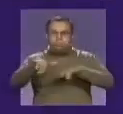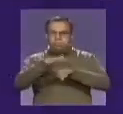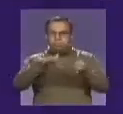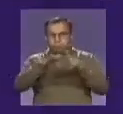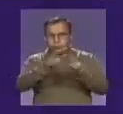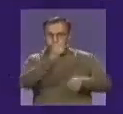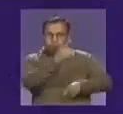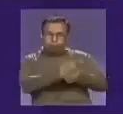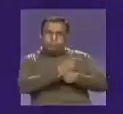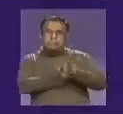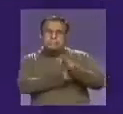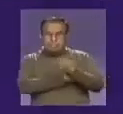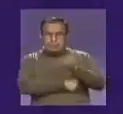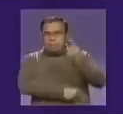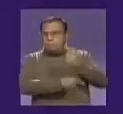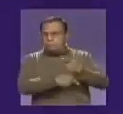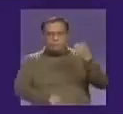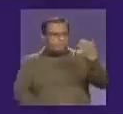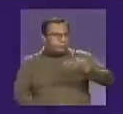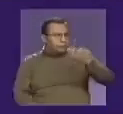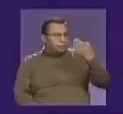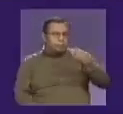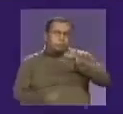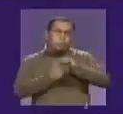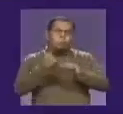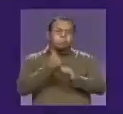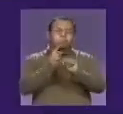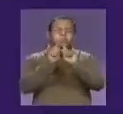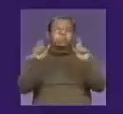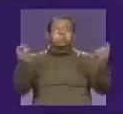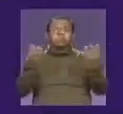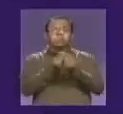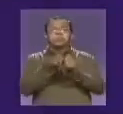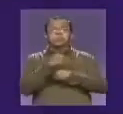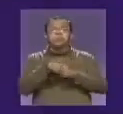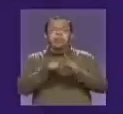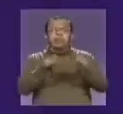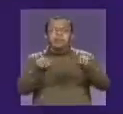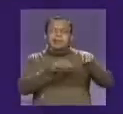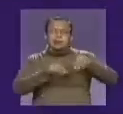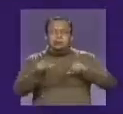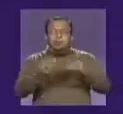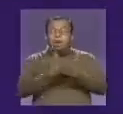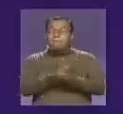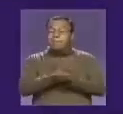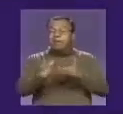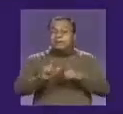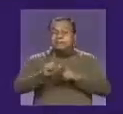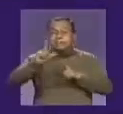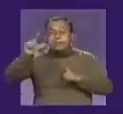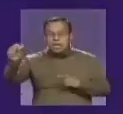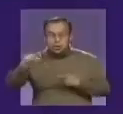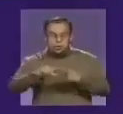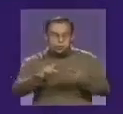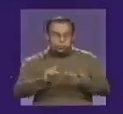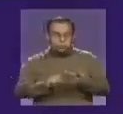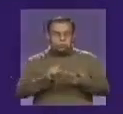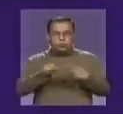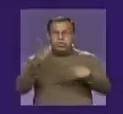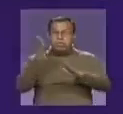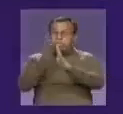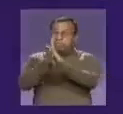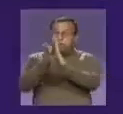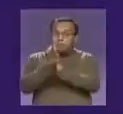sí, efectivamente, siempre va a haber un subregistro en la medida en que son territorios aislados, son territorios en donde el acceso a